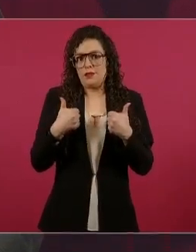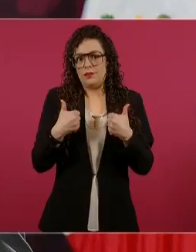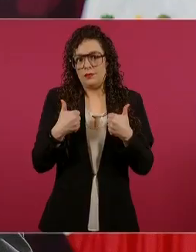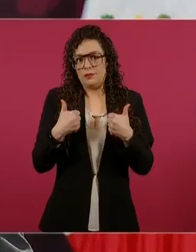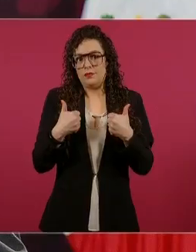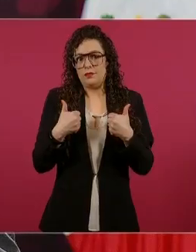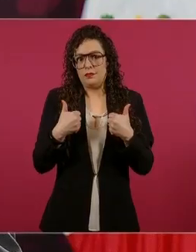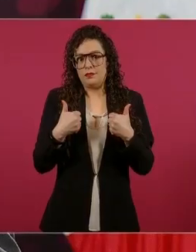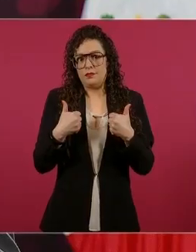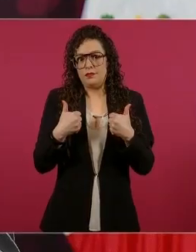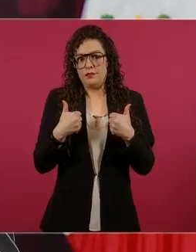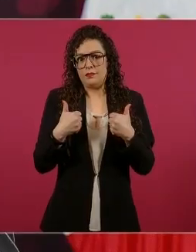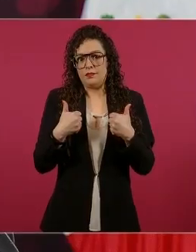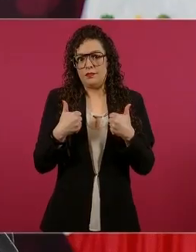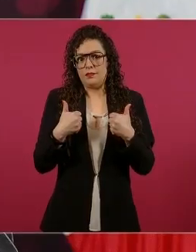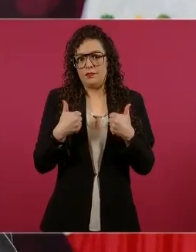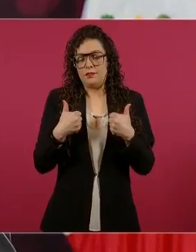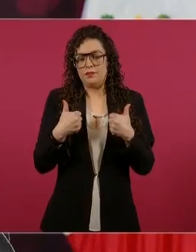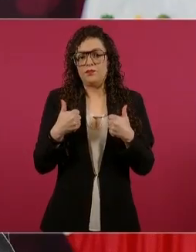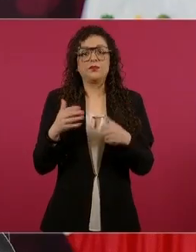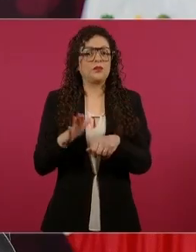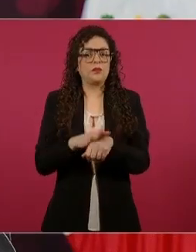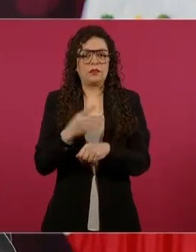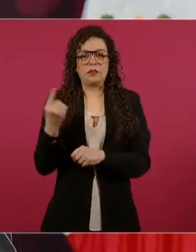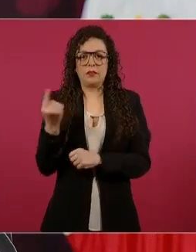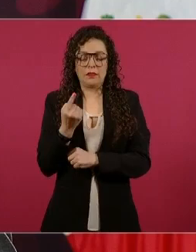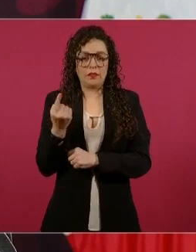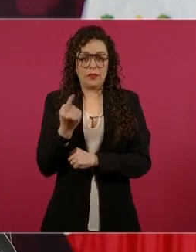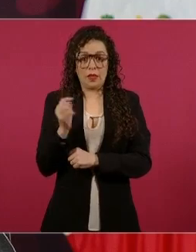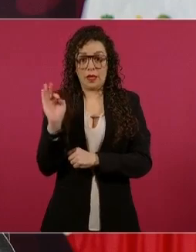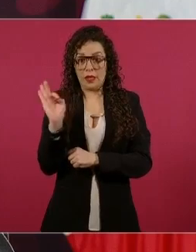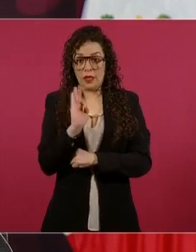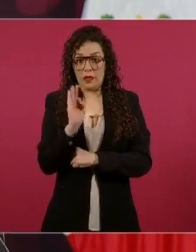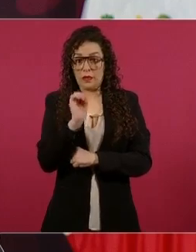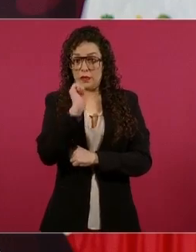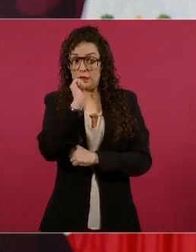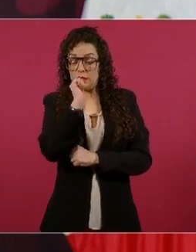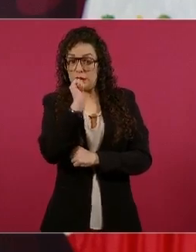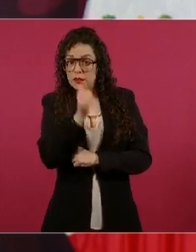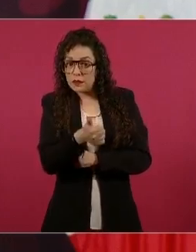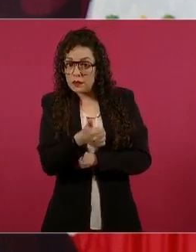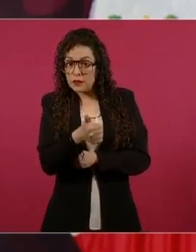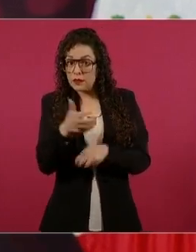la